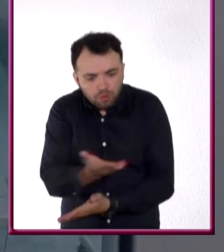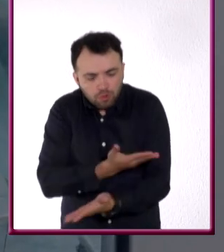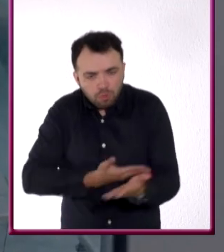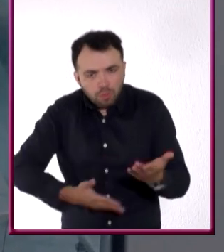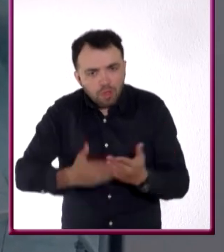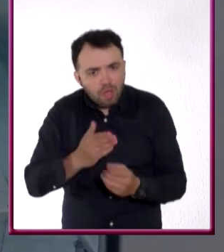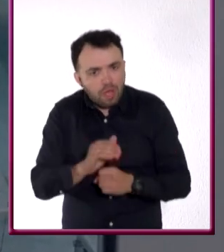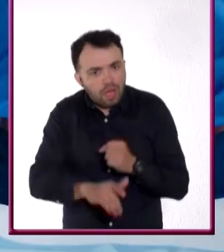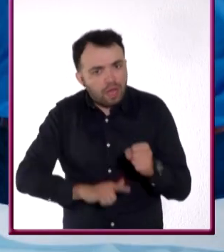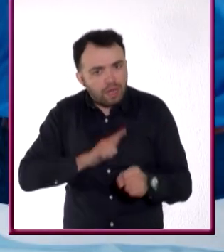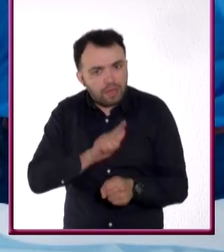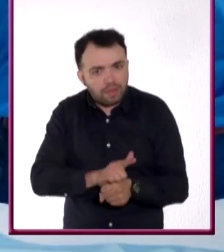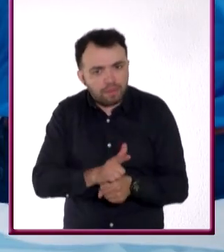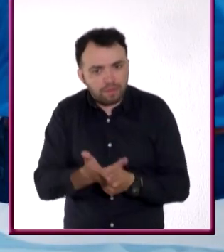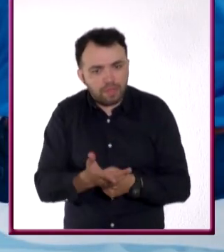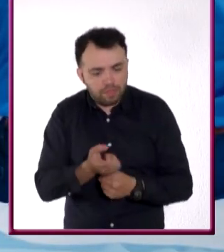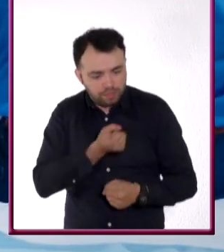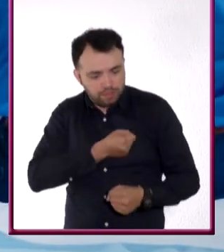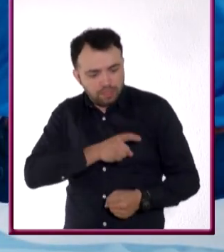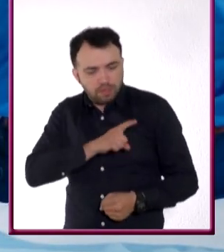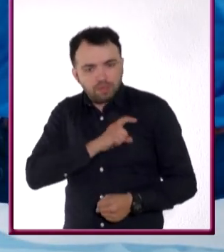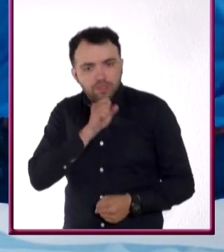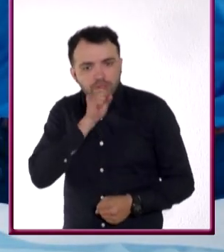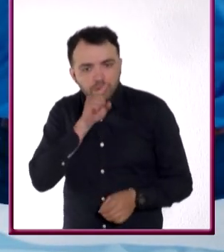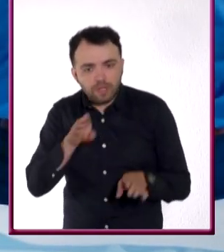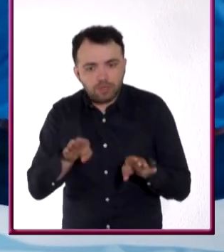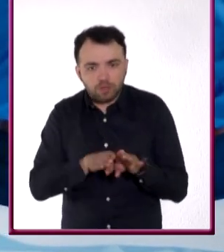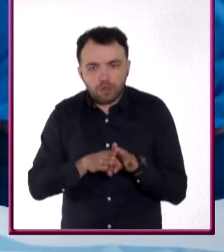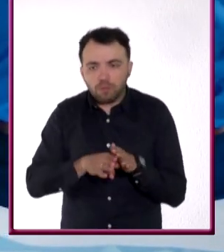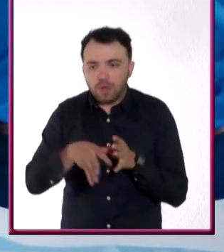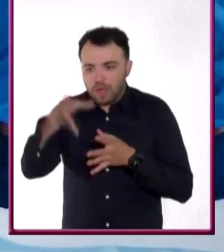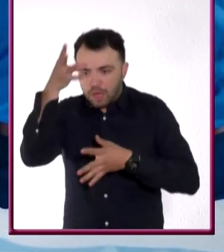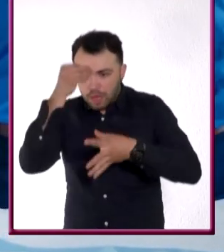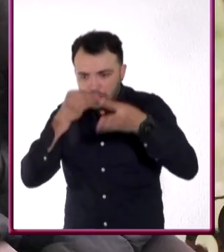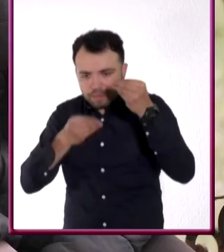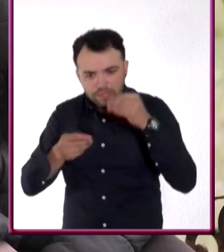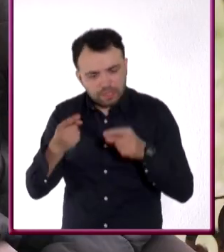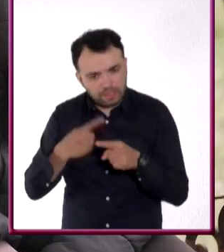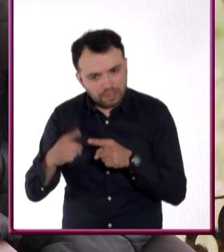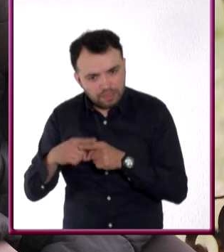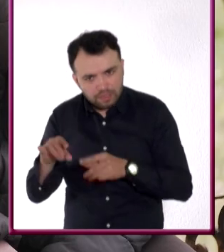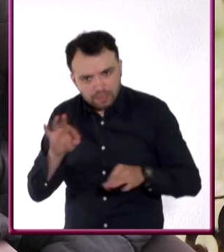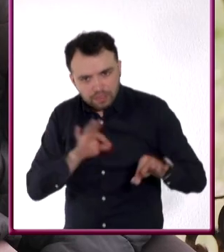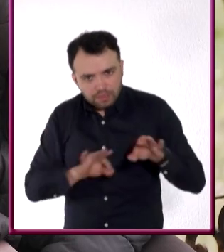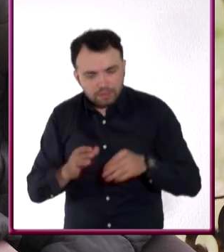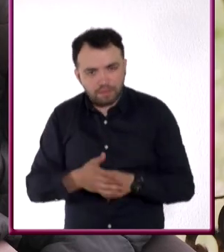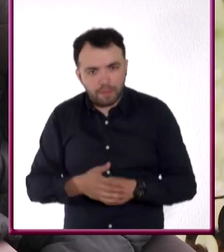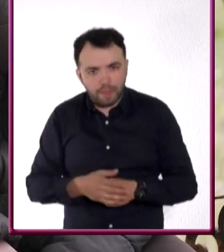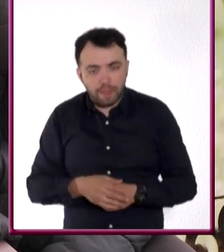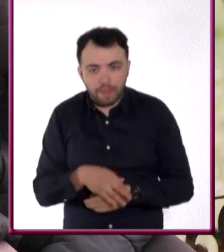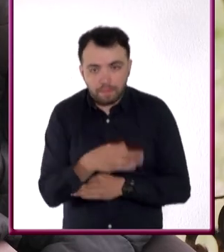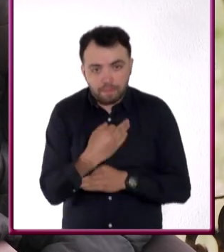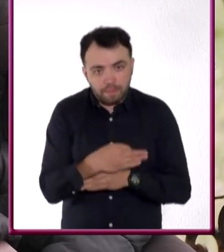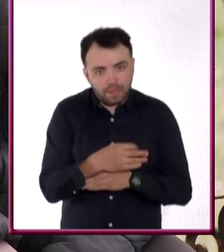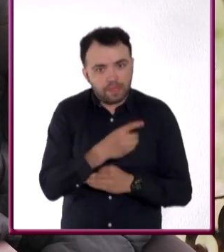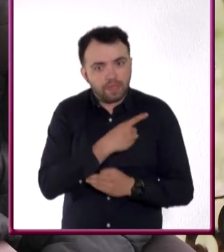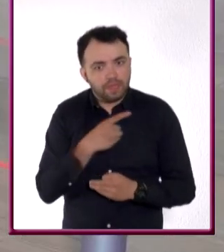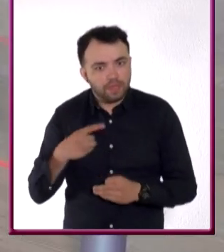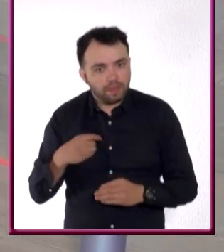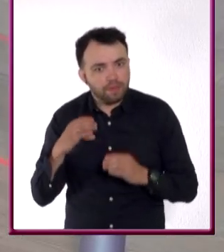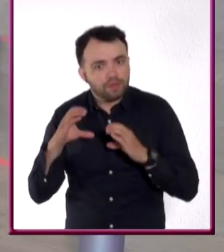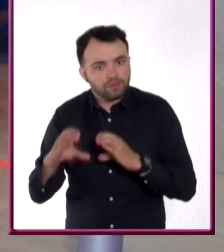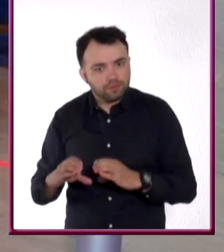los sistemas de salud pública para que estén preparados al enfrentar crisis como estas. Pero mientras, debemos